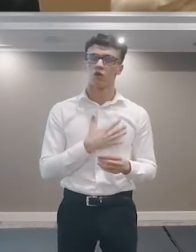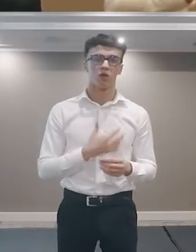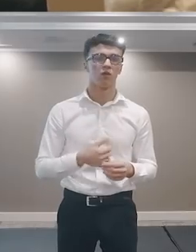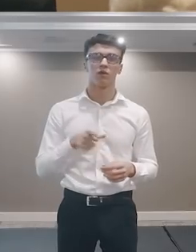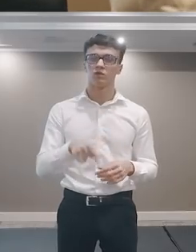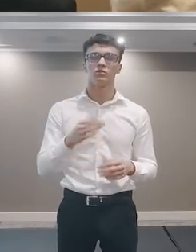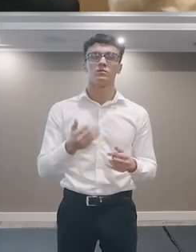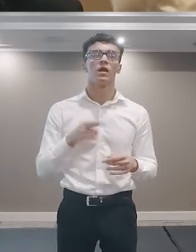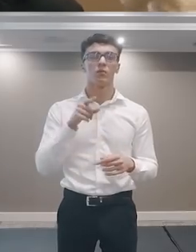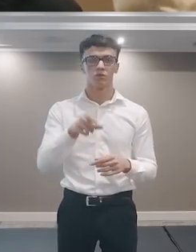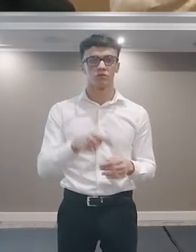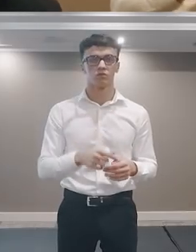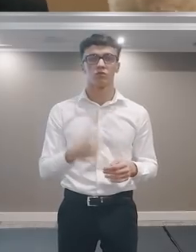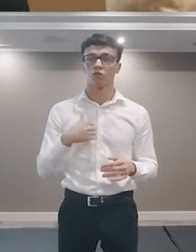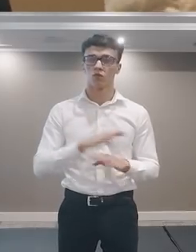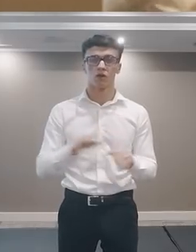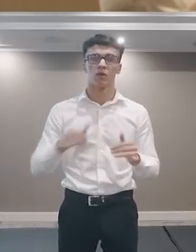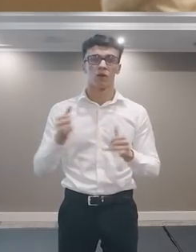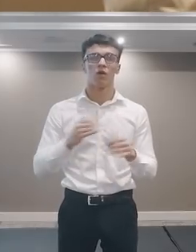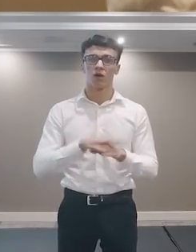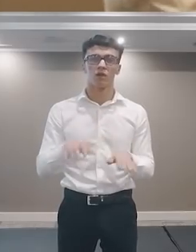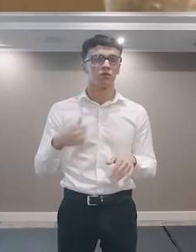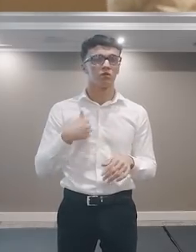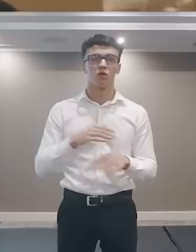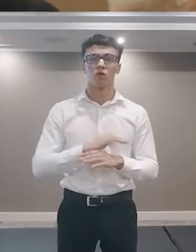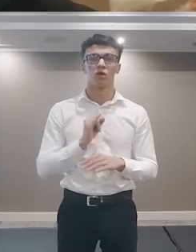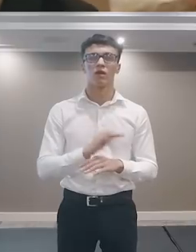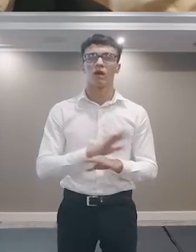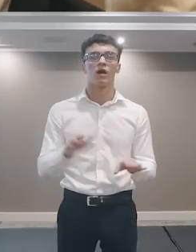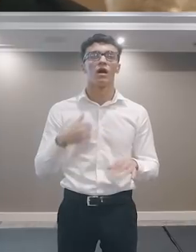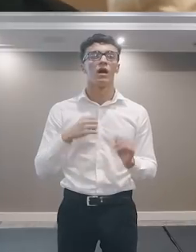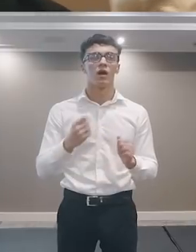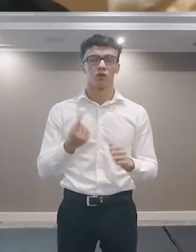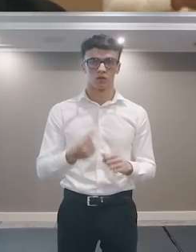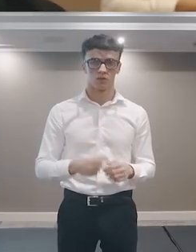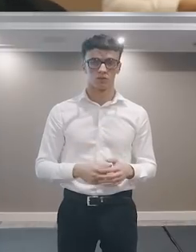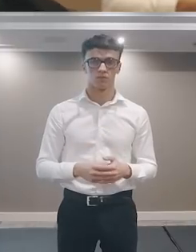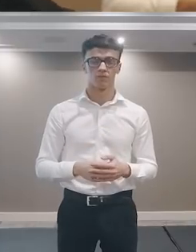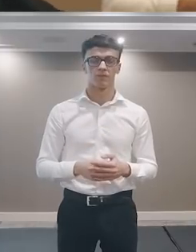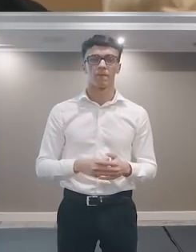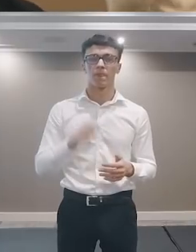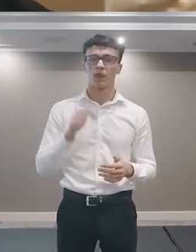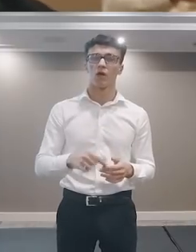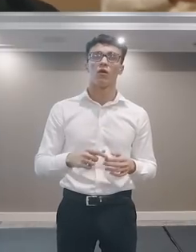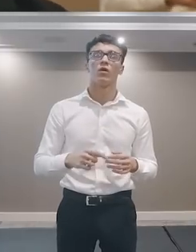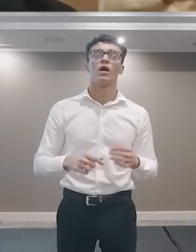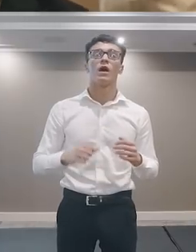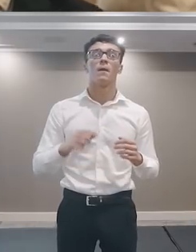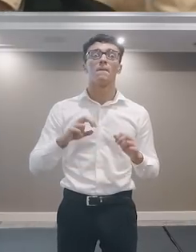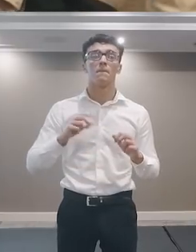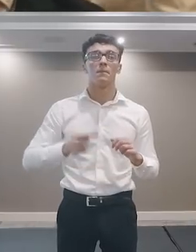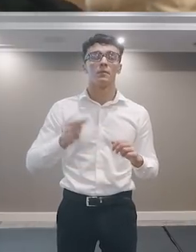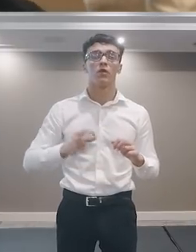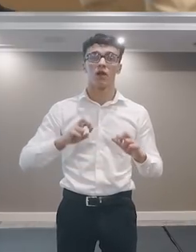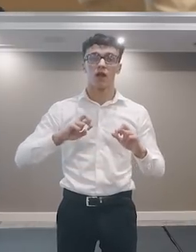vosotros yo viajo gratis ya gano dinero la persona que se beneficia 100% es la persona que empieza